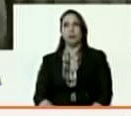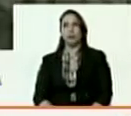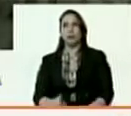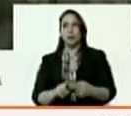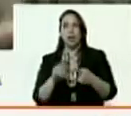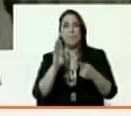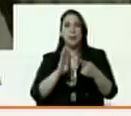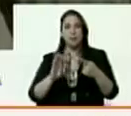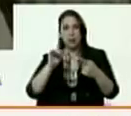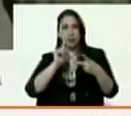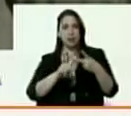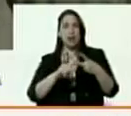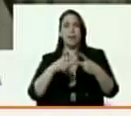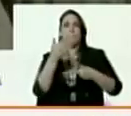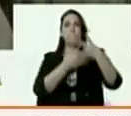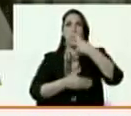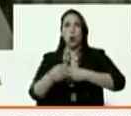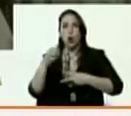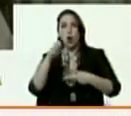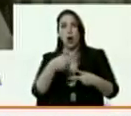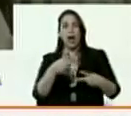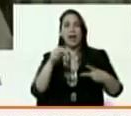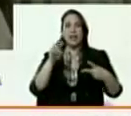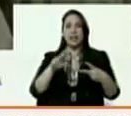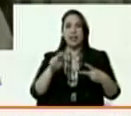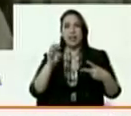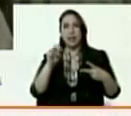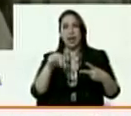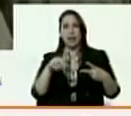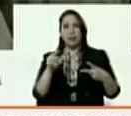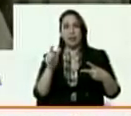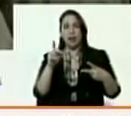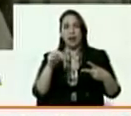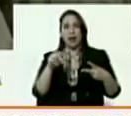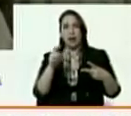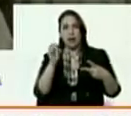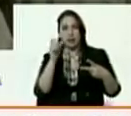Mocho Hernández, el general Mocho Hernández, José Manuel Hernández.